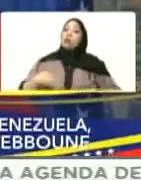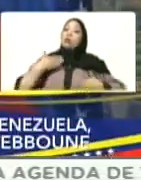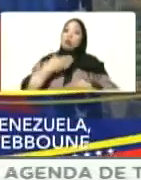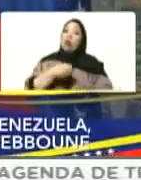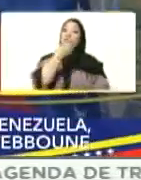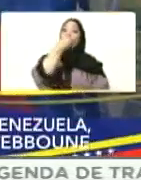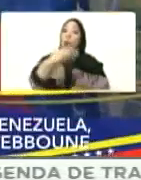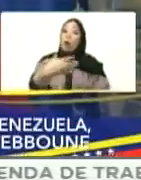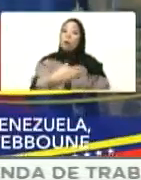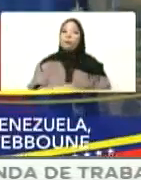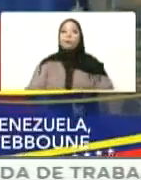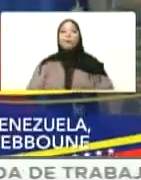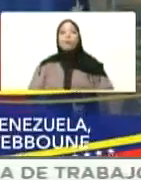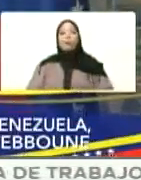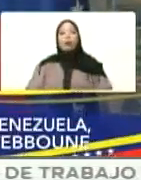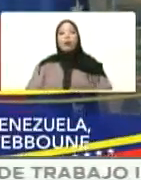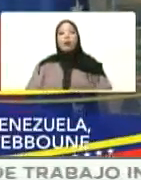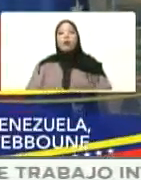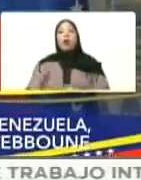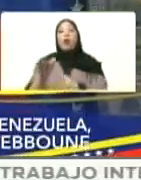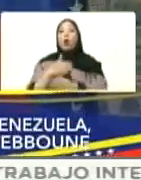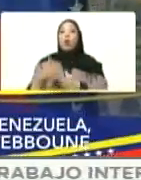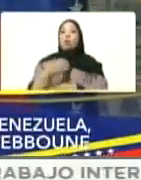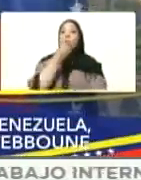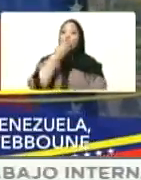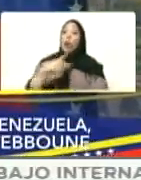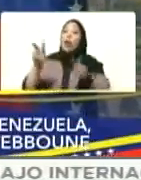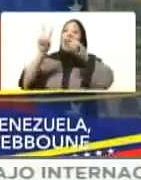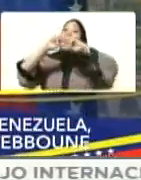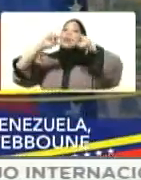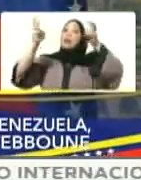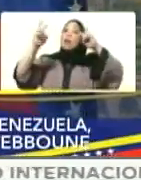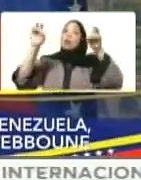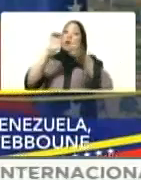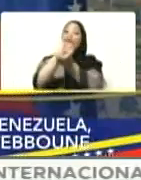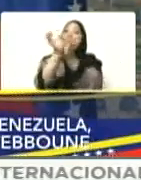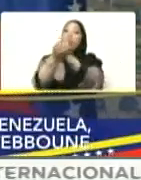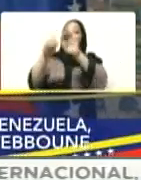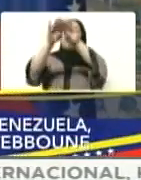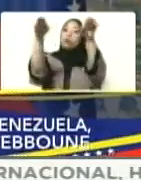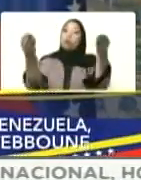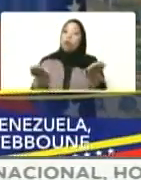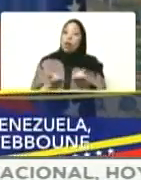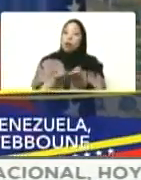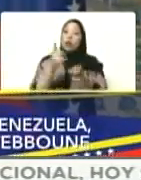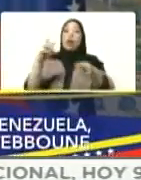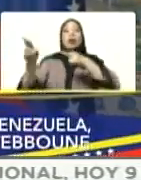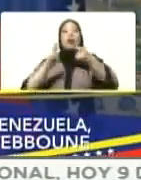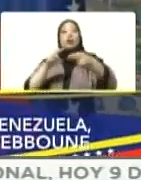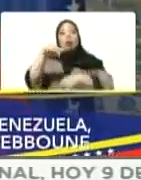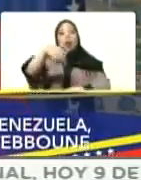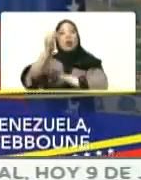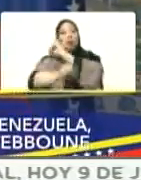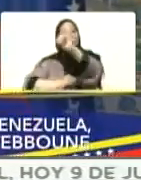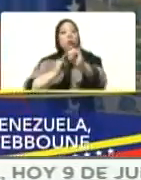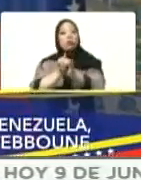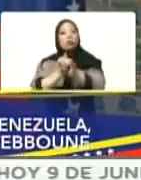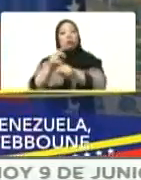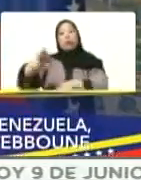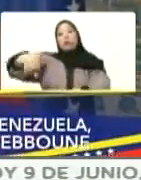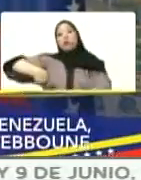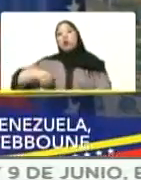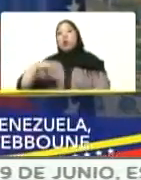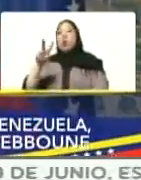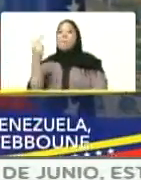extraordinaire. Hemos conversado ampliamente todos los temas de la geopolítica mundial y de las relaciones entre nuestros